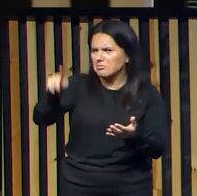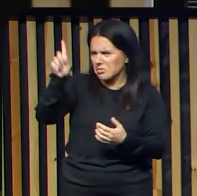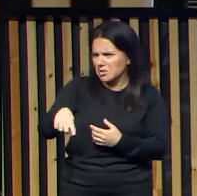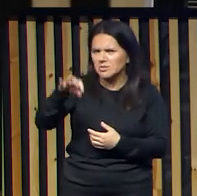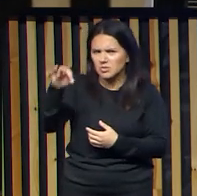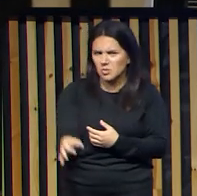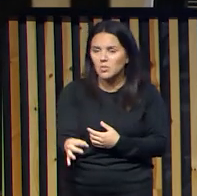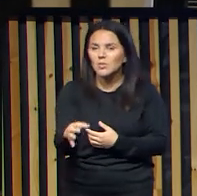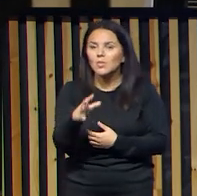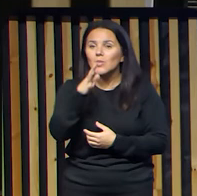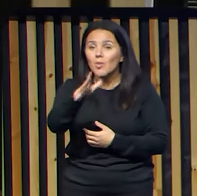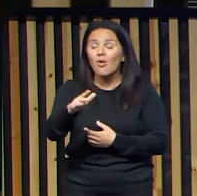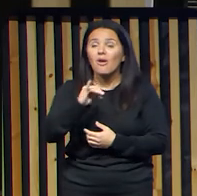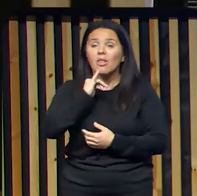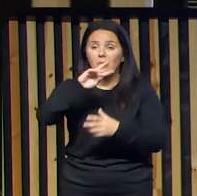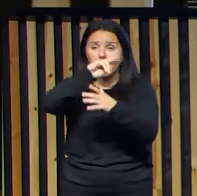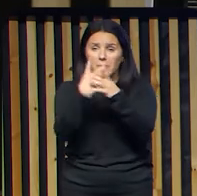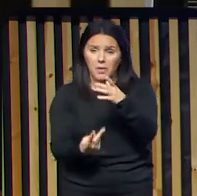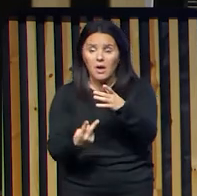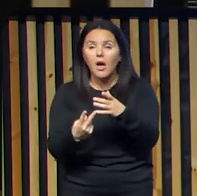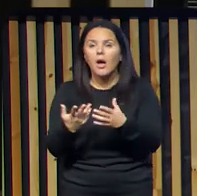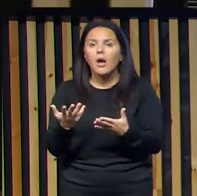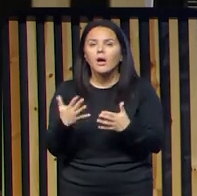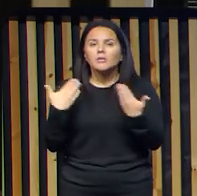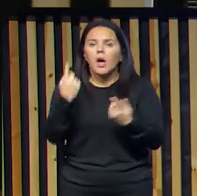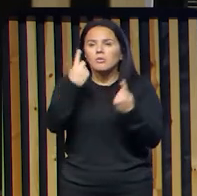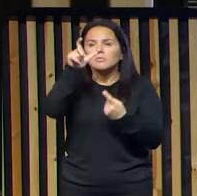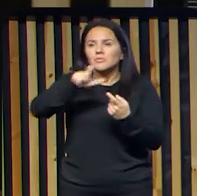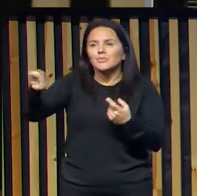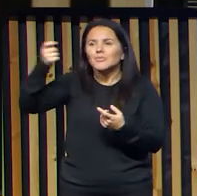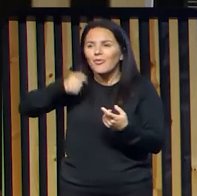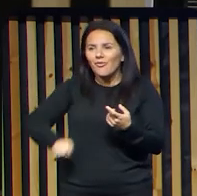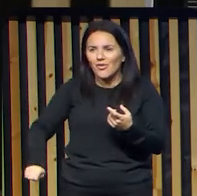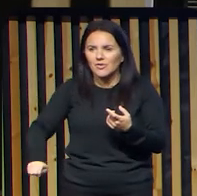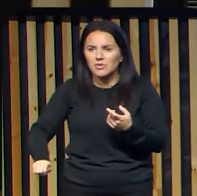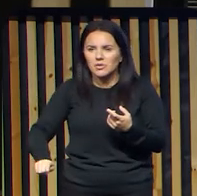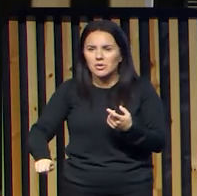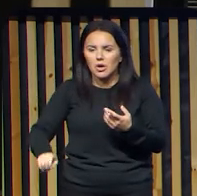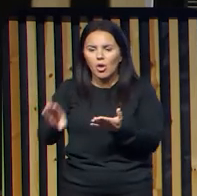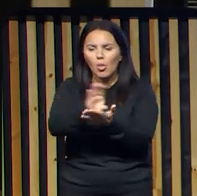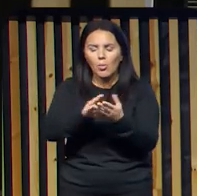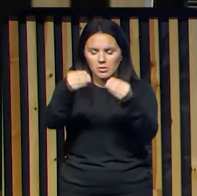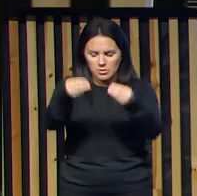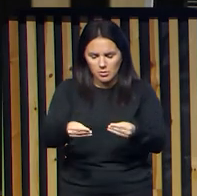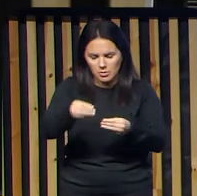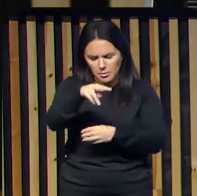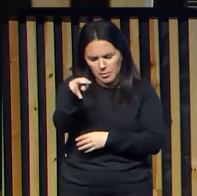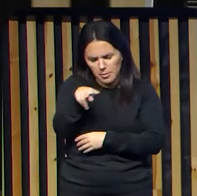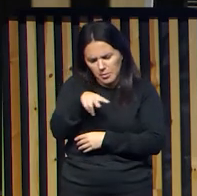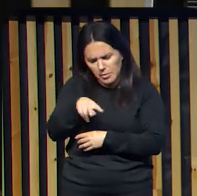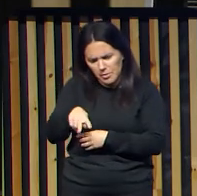echa un vistazo al documento y que seguramente comprueba que no haya errores de ortografía o errores